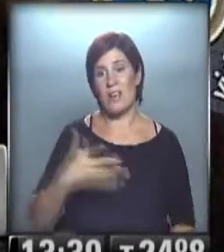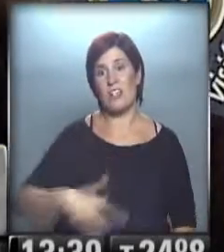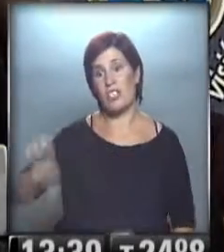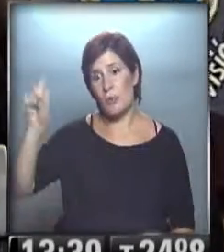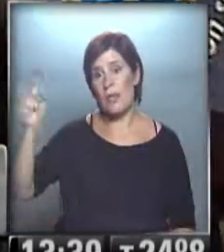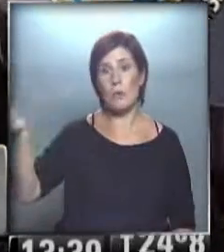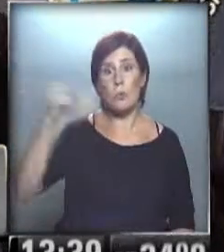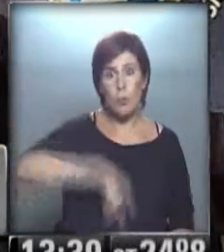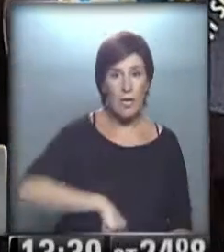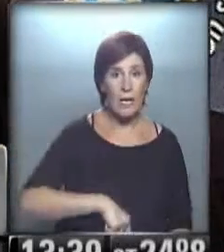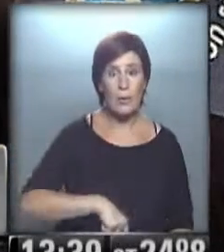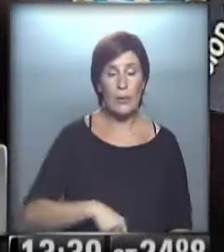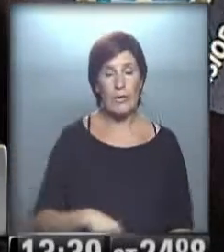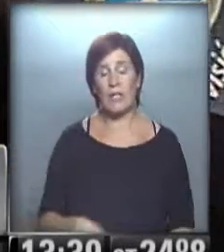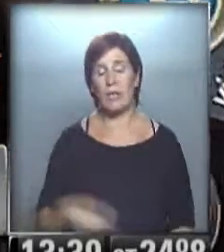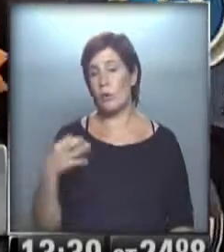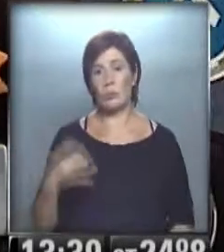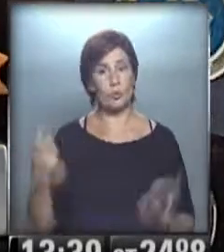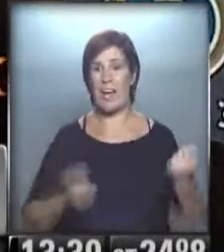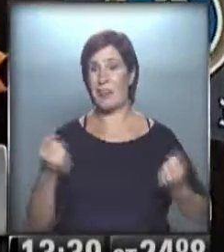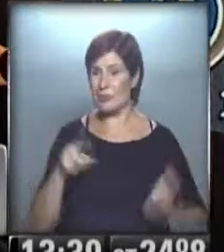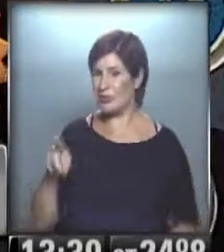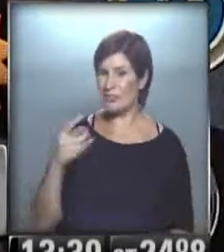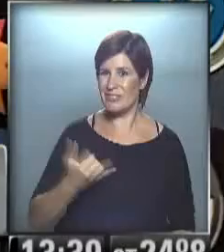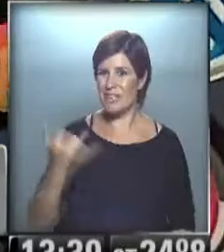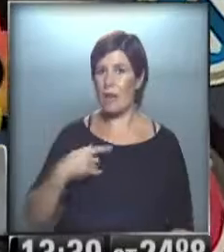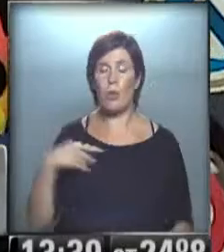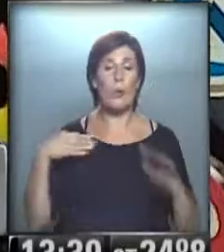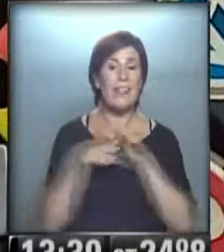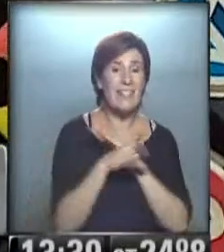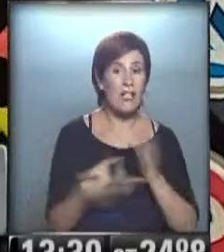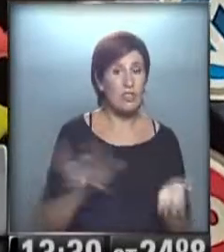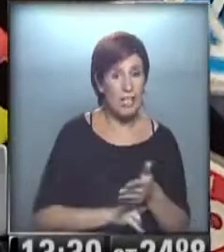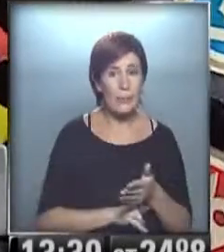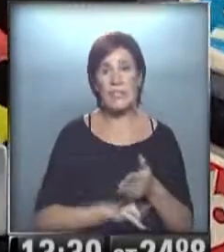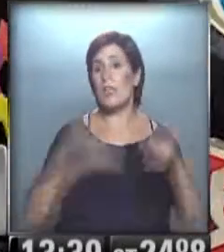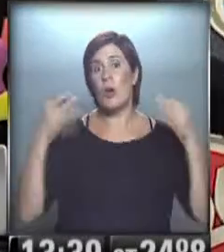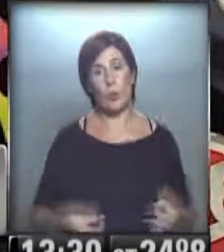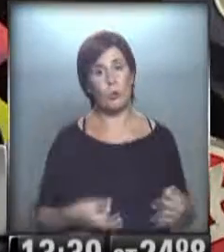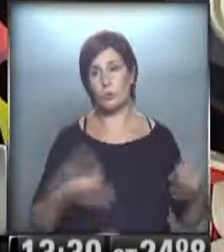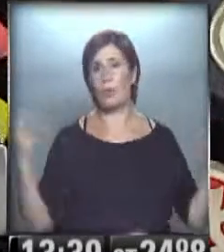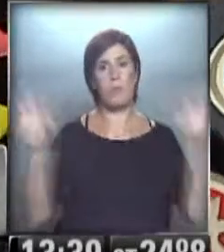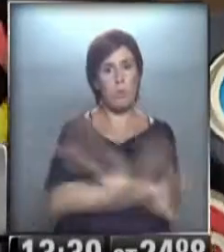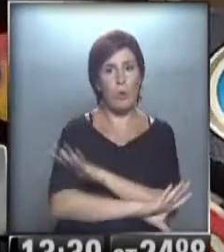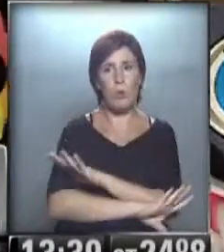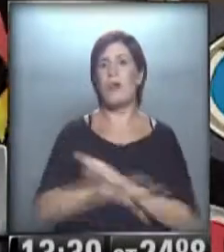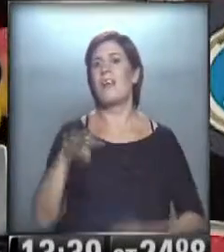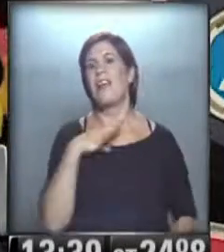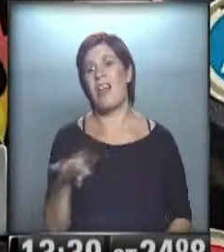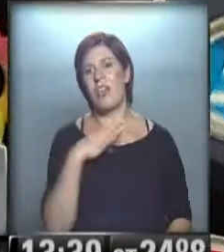volvía y cuando ahí está el auto cuando fue a entrar ahí lo agarraron lo